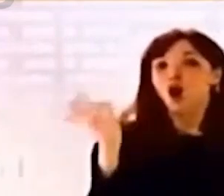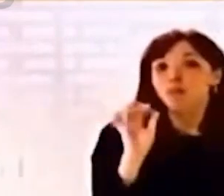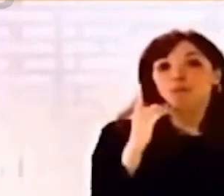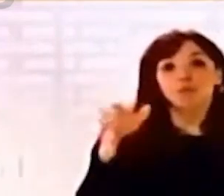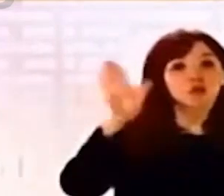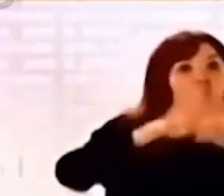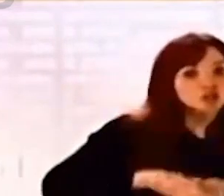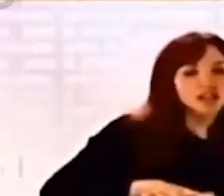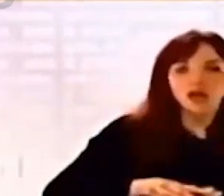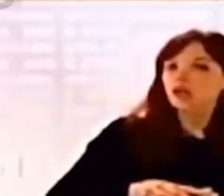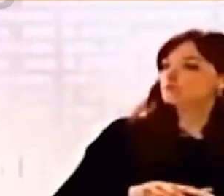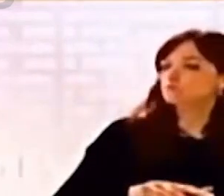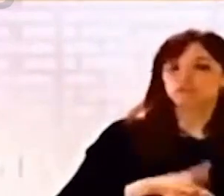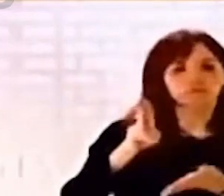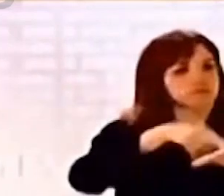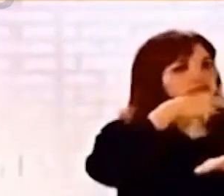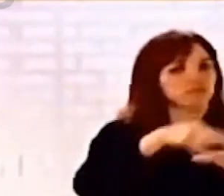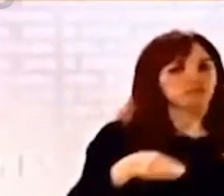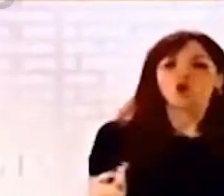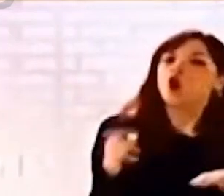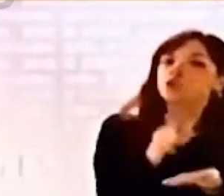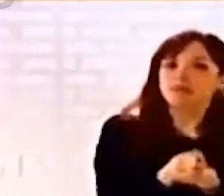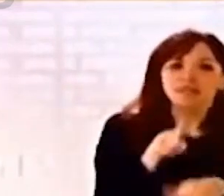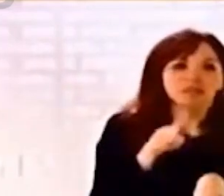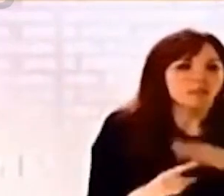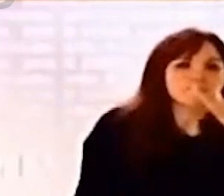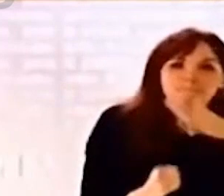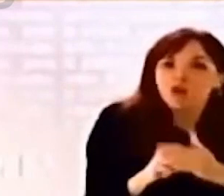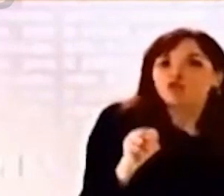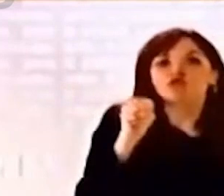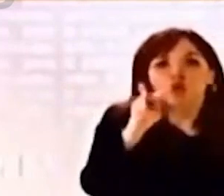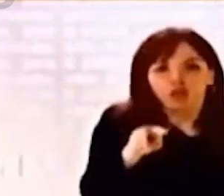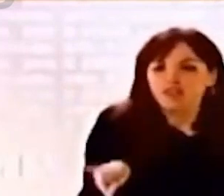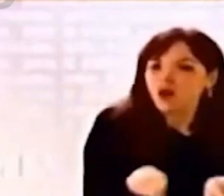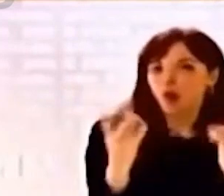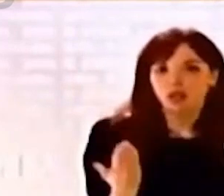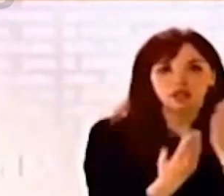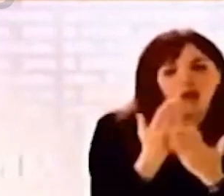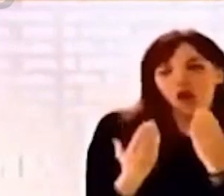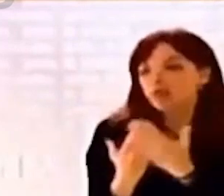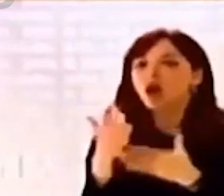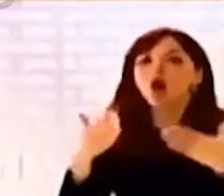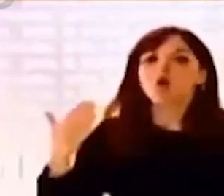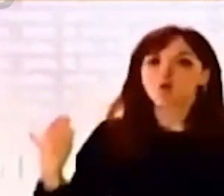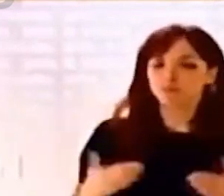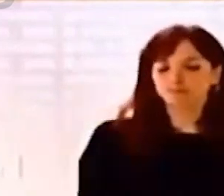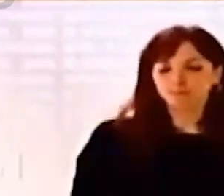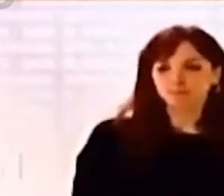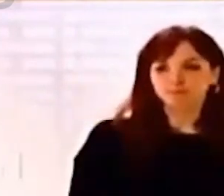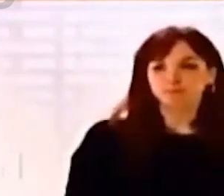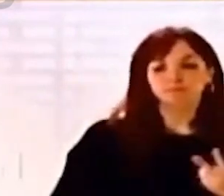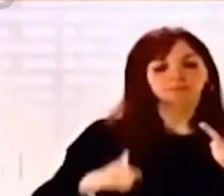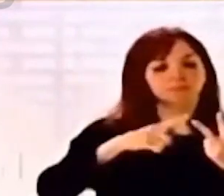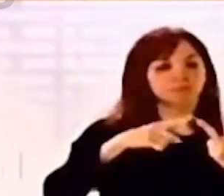que volverá a pasar a las 12 de la noche sin excepciones de días en segundo lugar